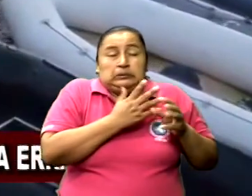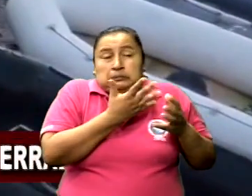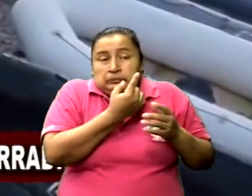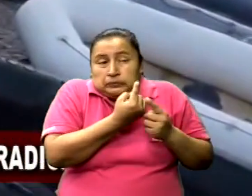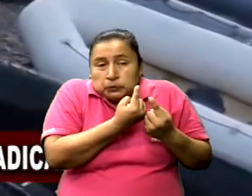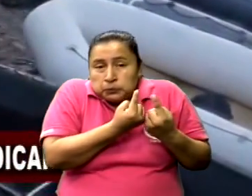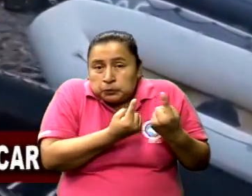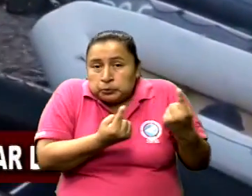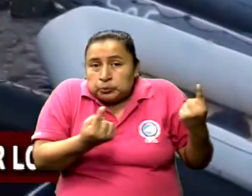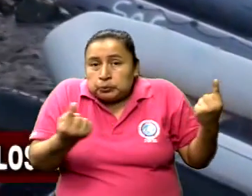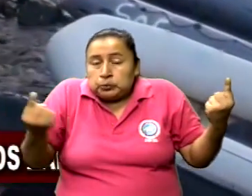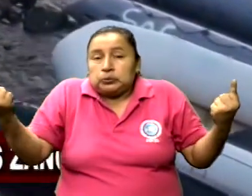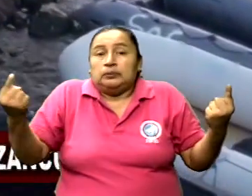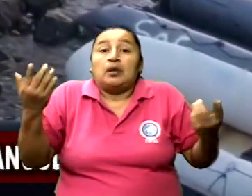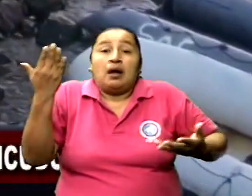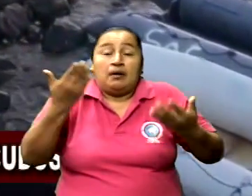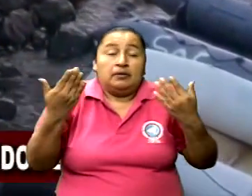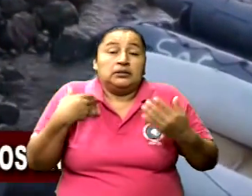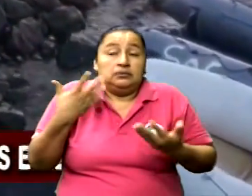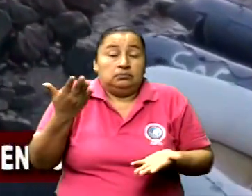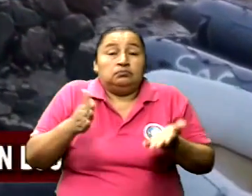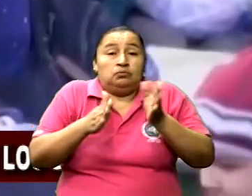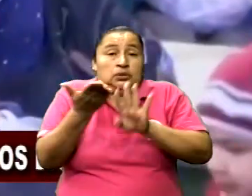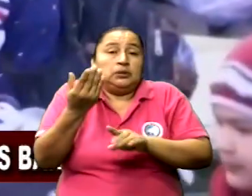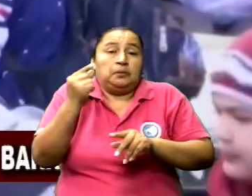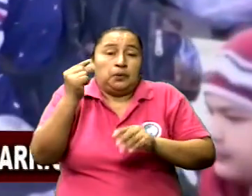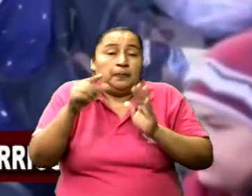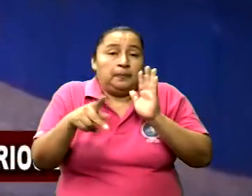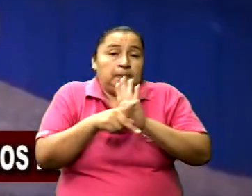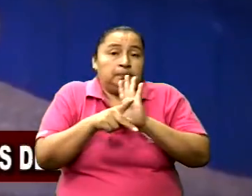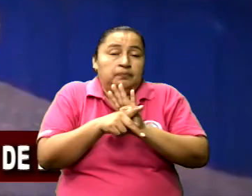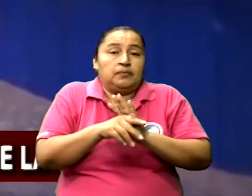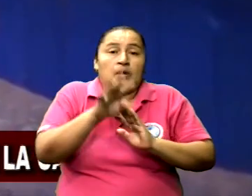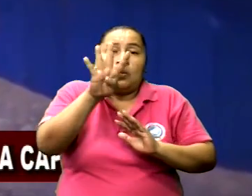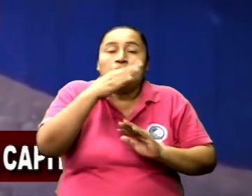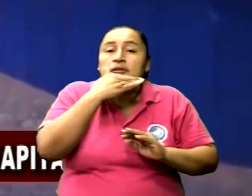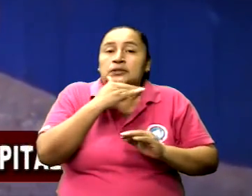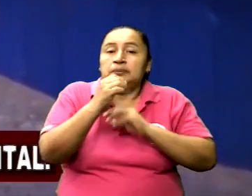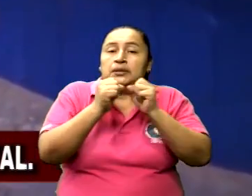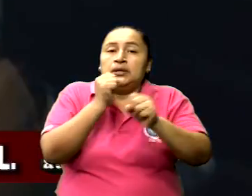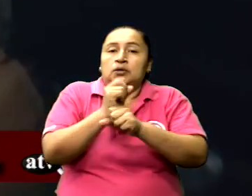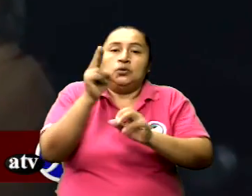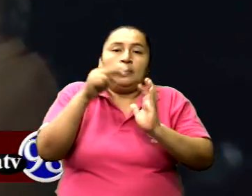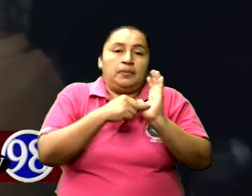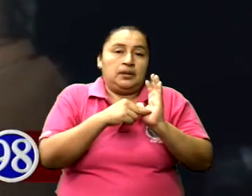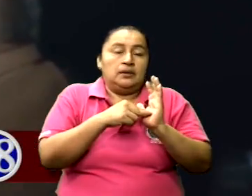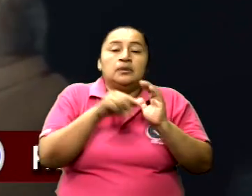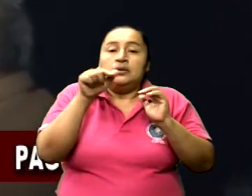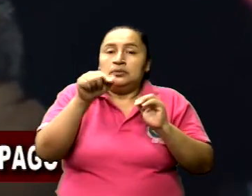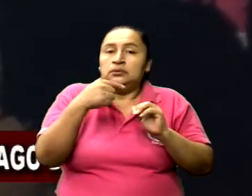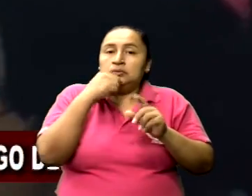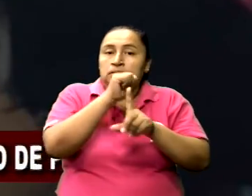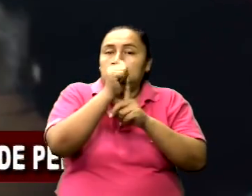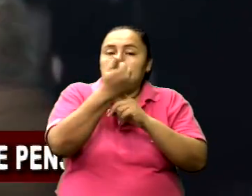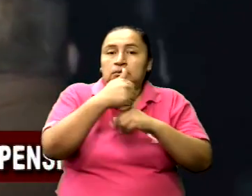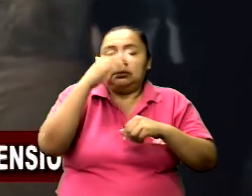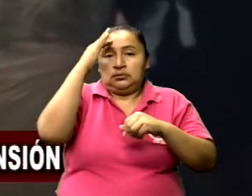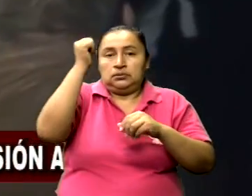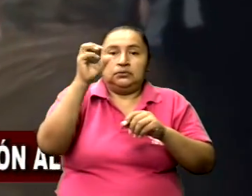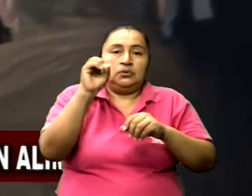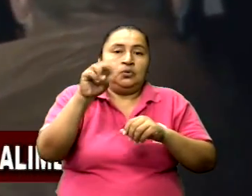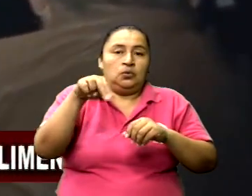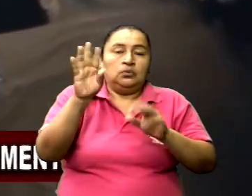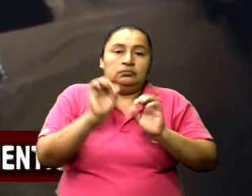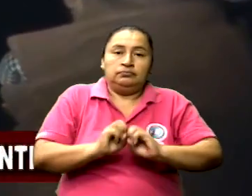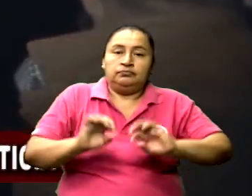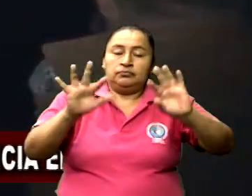separación e incluso la muerte. El 4 de diciembre del año 2000, la Asamblea General de la ONU